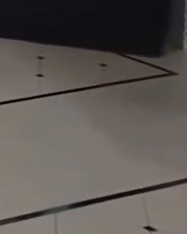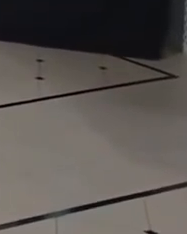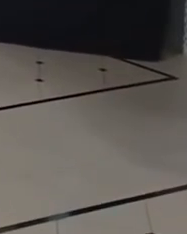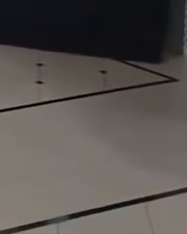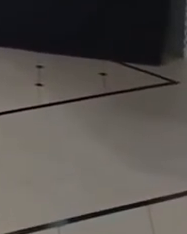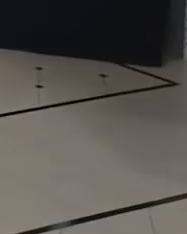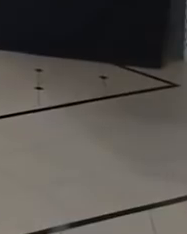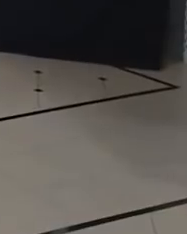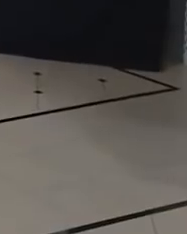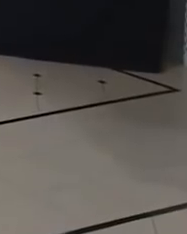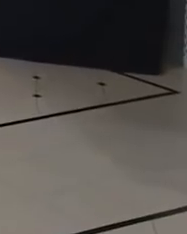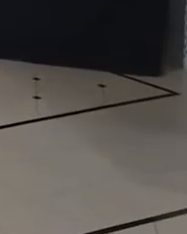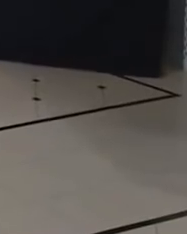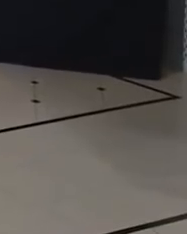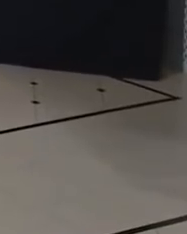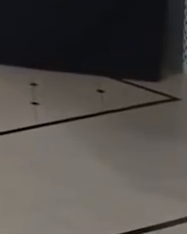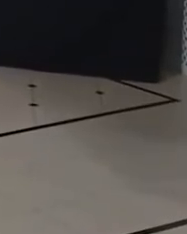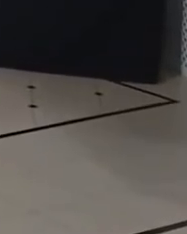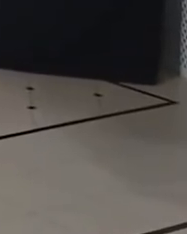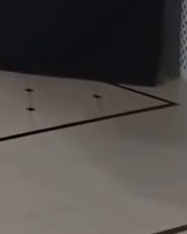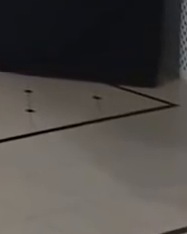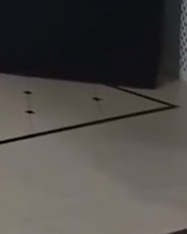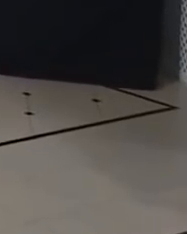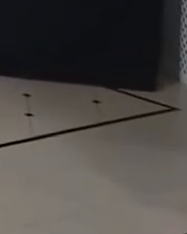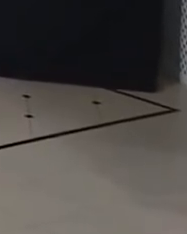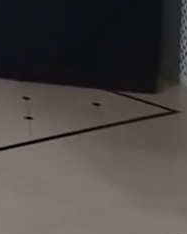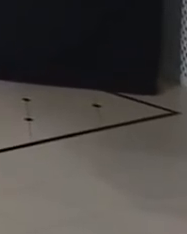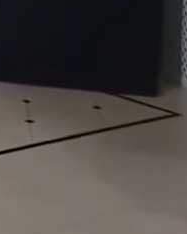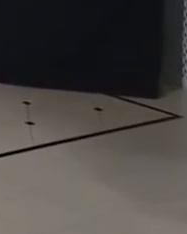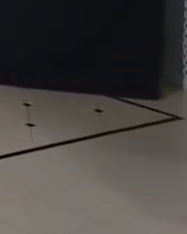Hola. ¿Cómo estás? ¿Bien? ¿Bien?